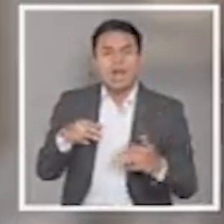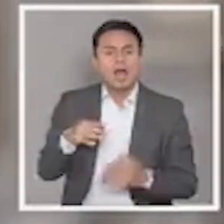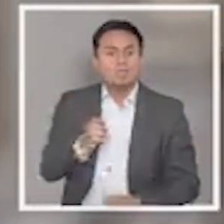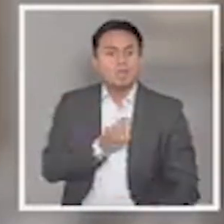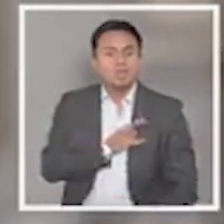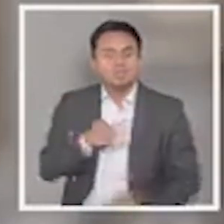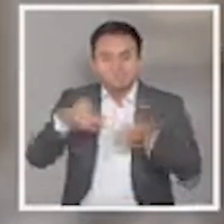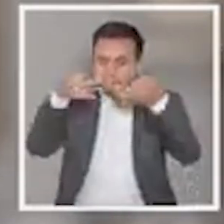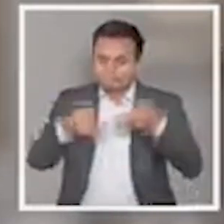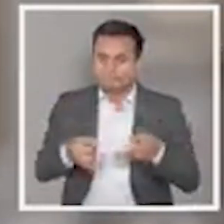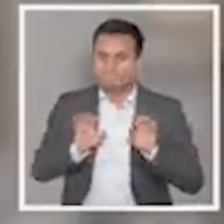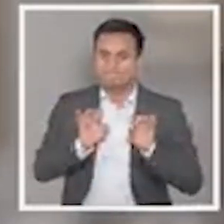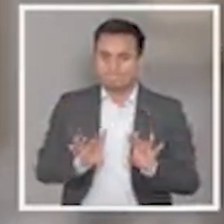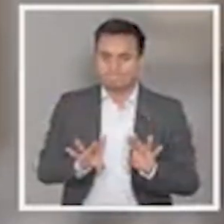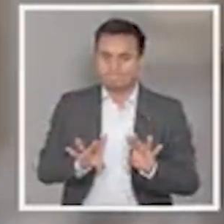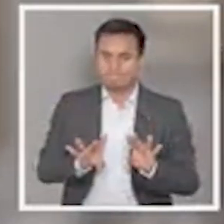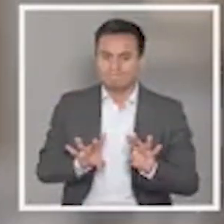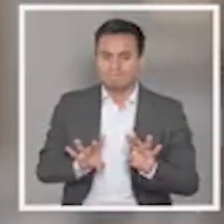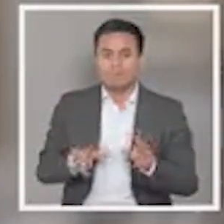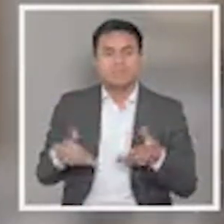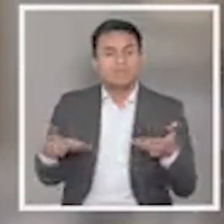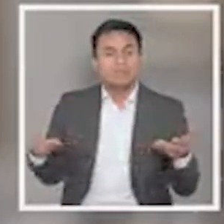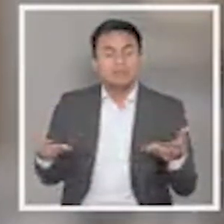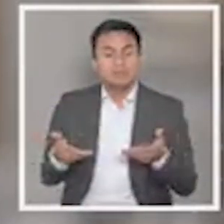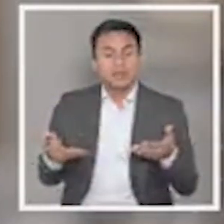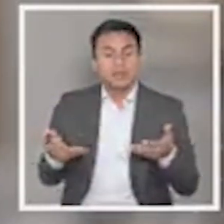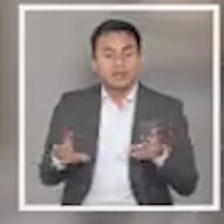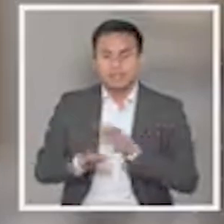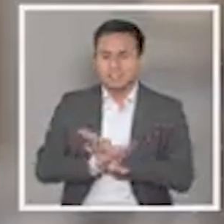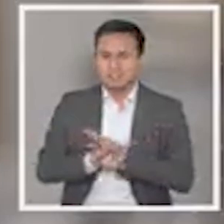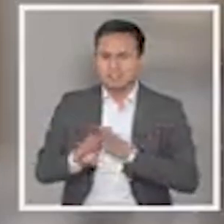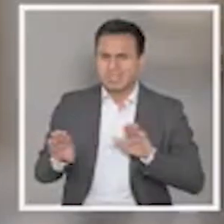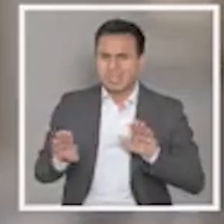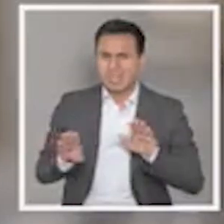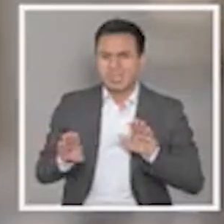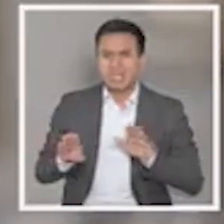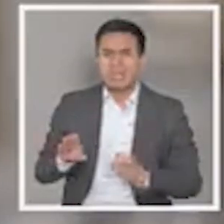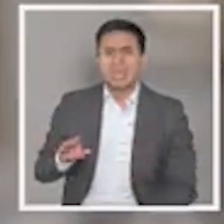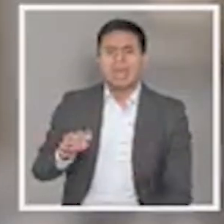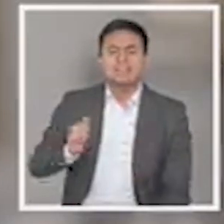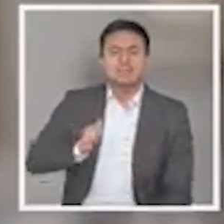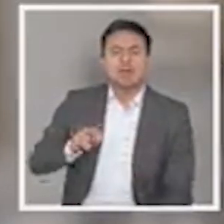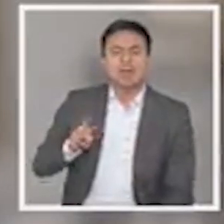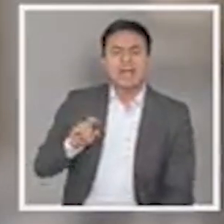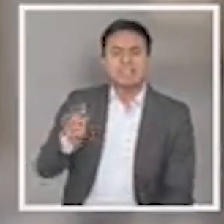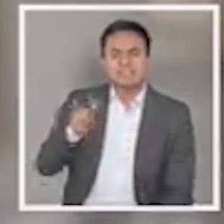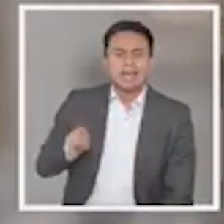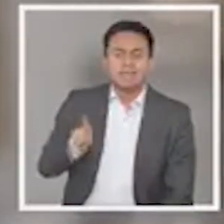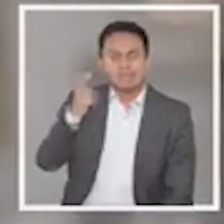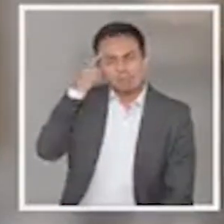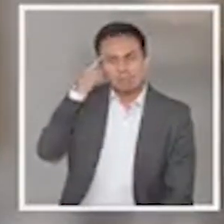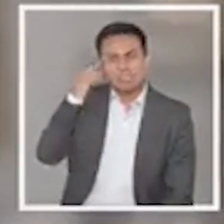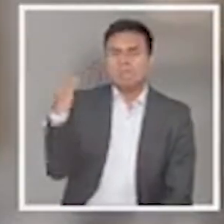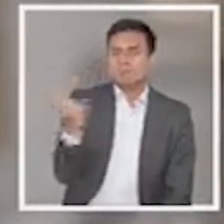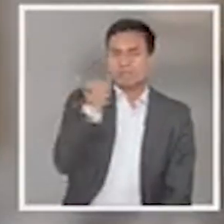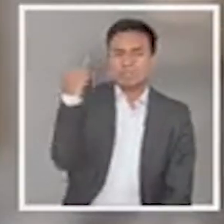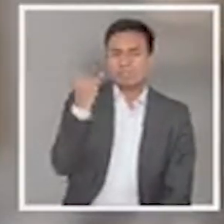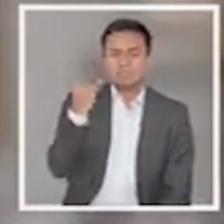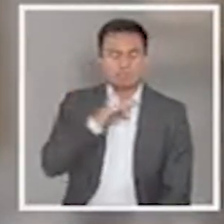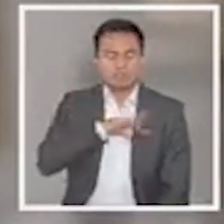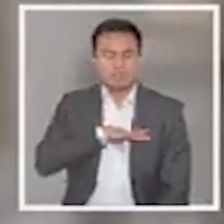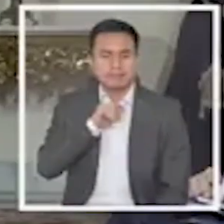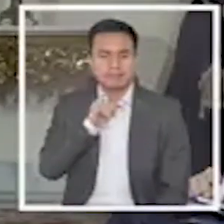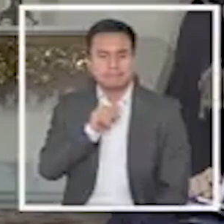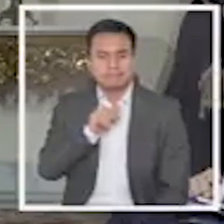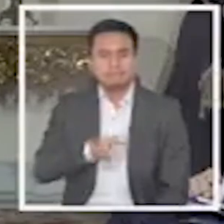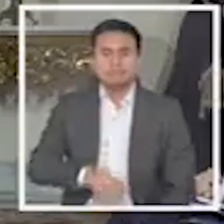Maipú, que fue determinante para terminar con el ejército realista y pensar en independencia, en este caso